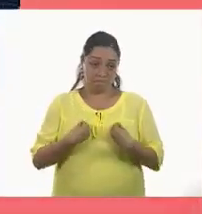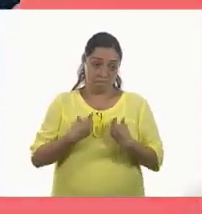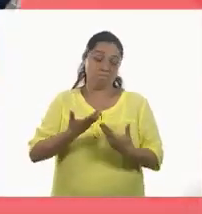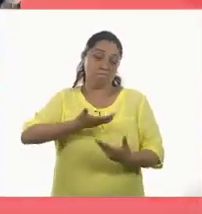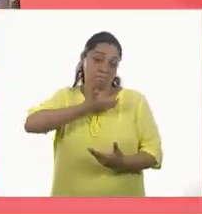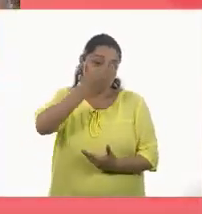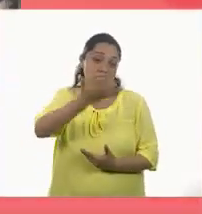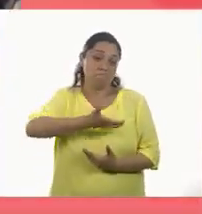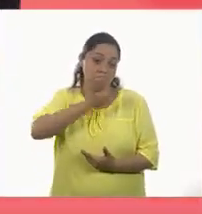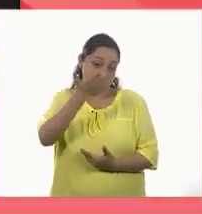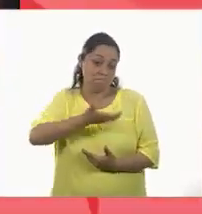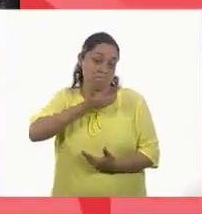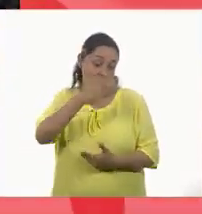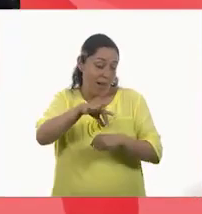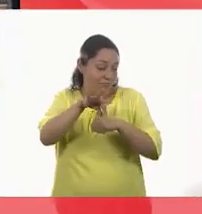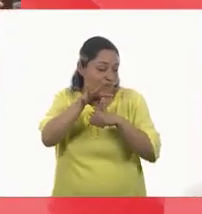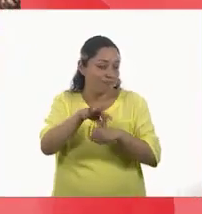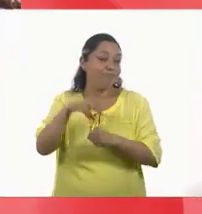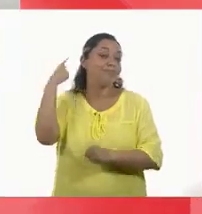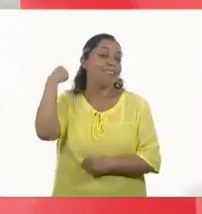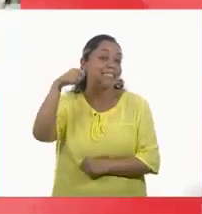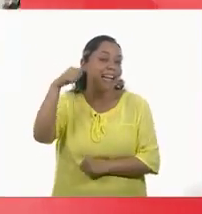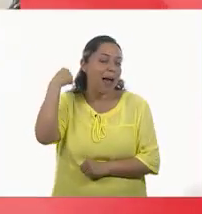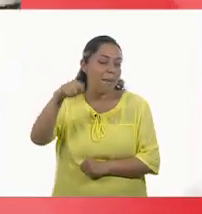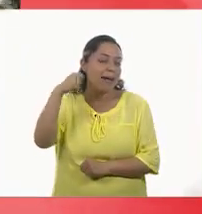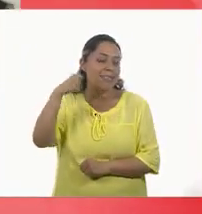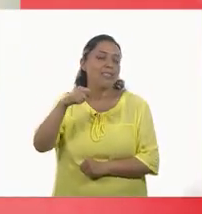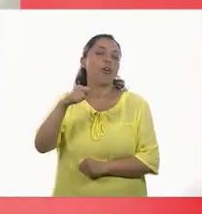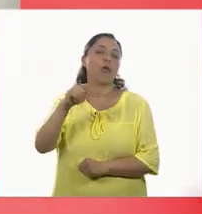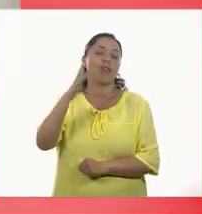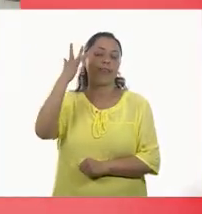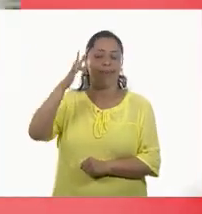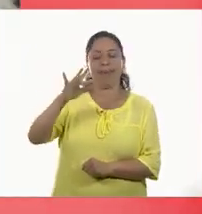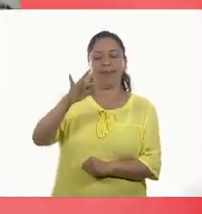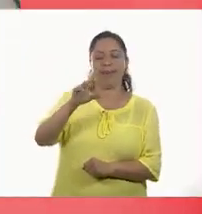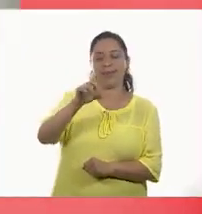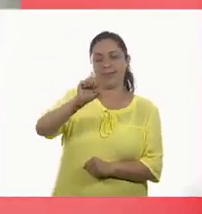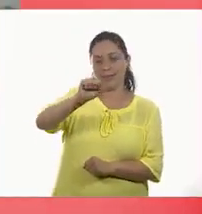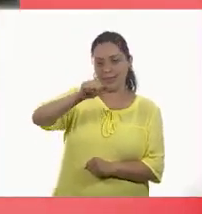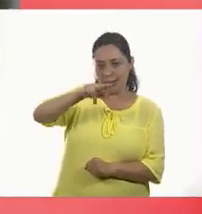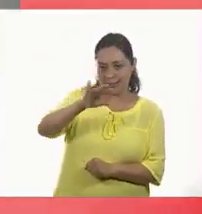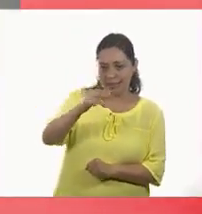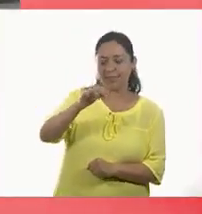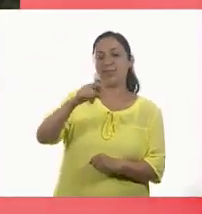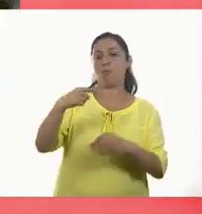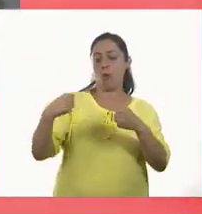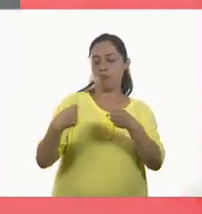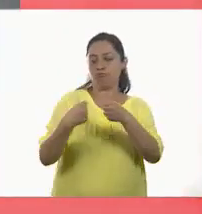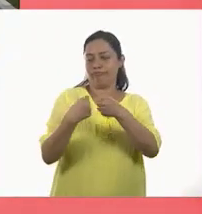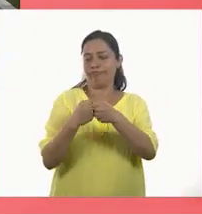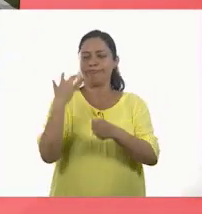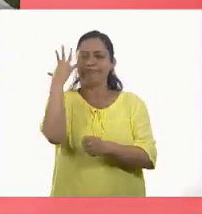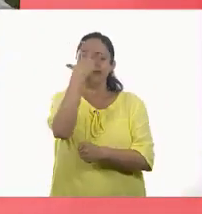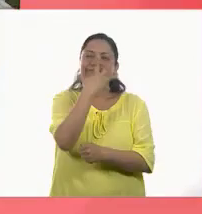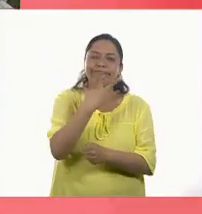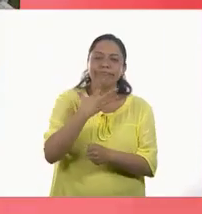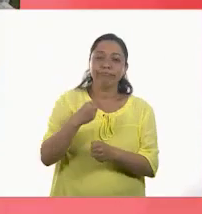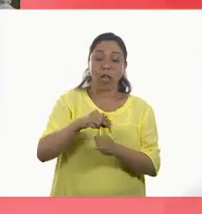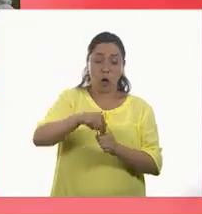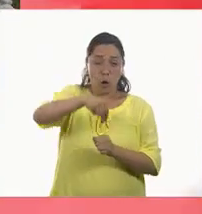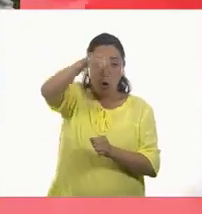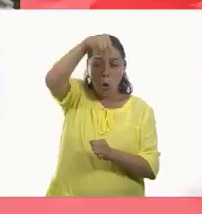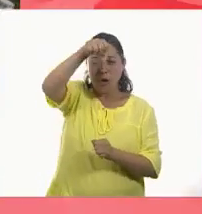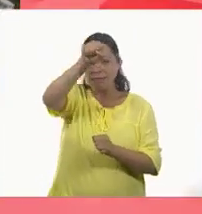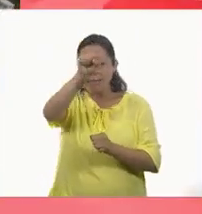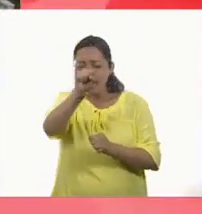Se vive Tabasco, de Sánchez Magallanes, paraíso y frontera, hasta Teapa, de norte a sur,